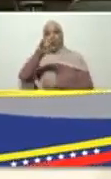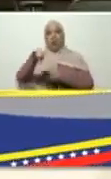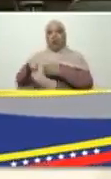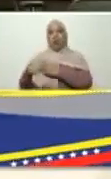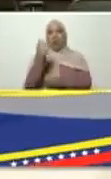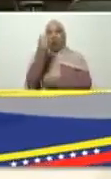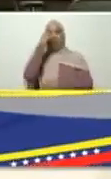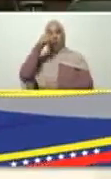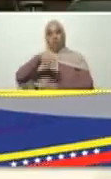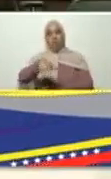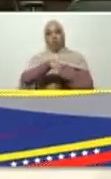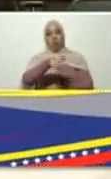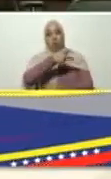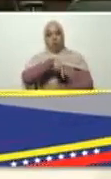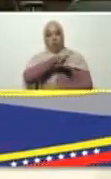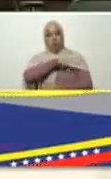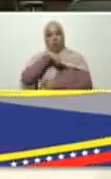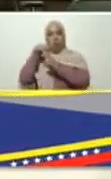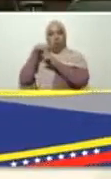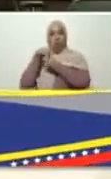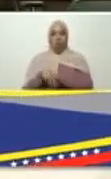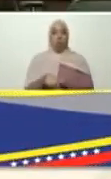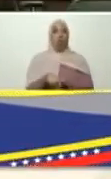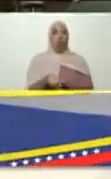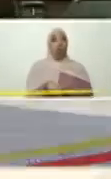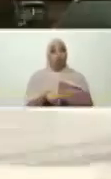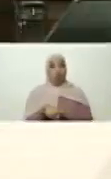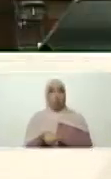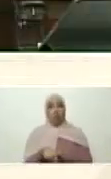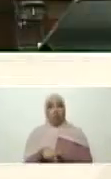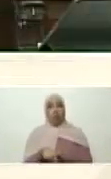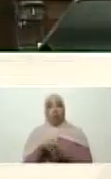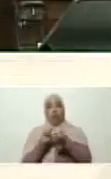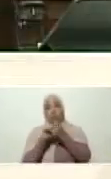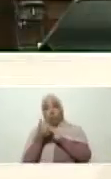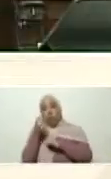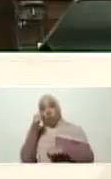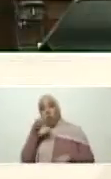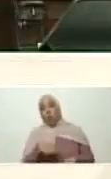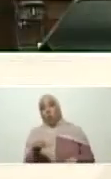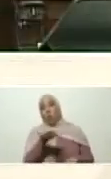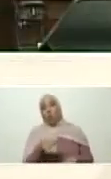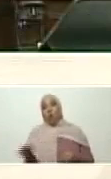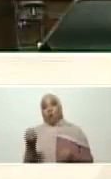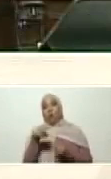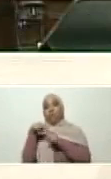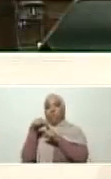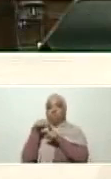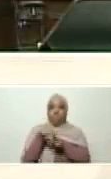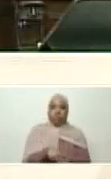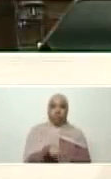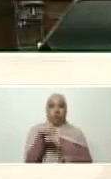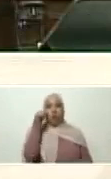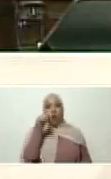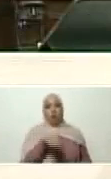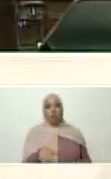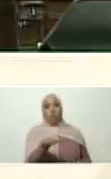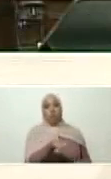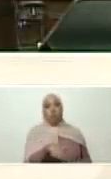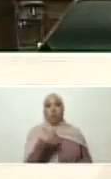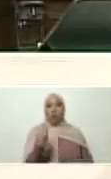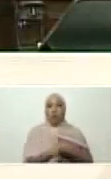dado y vuelva a la dominación. Si el pueblo se duerme, será dominado otra vez. No podemos dejar que el pueblo se duerma